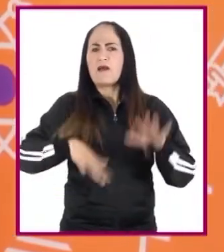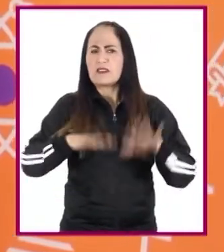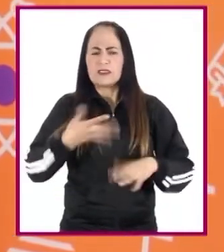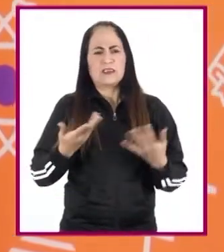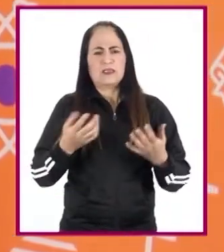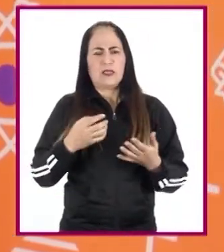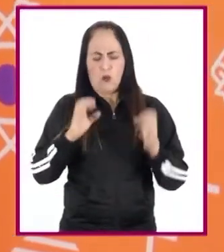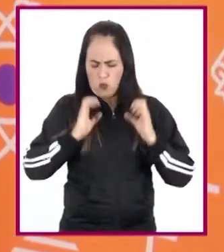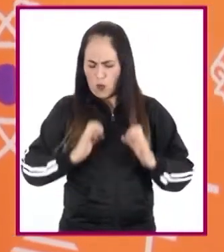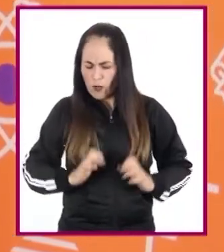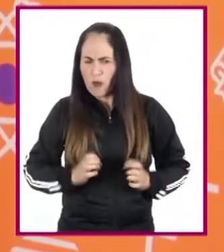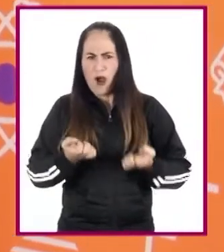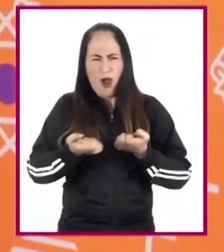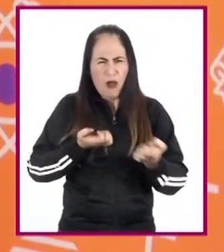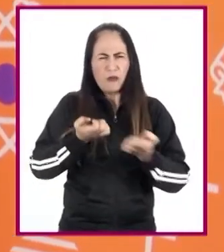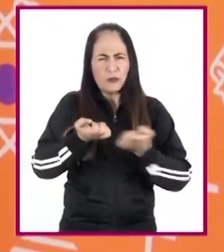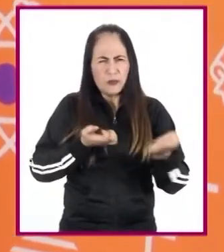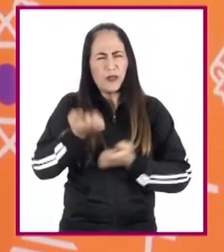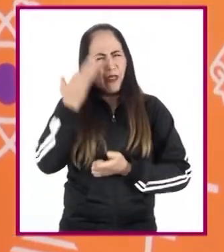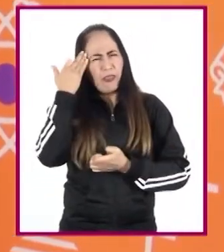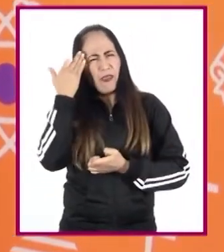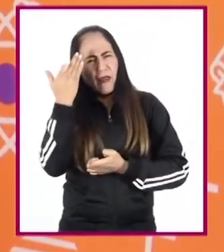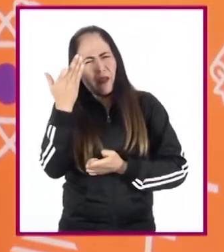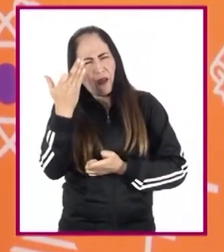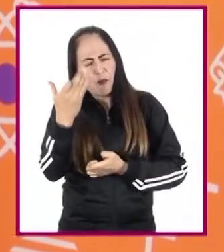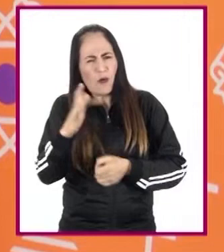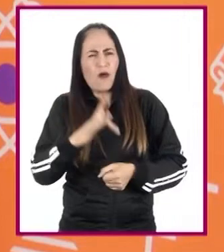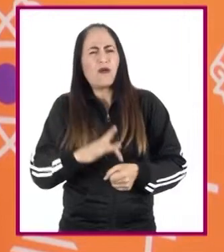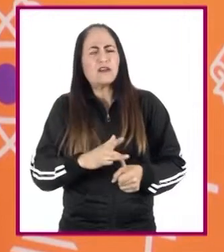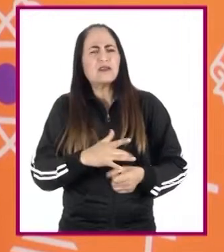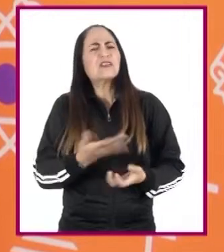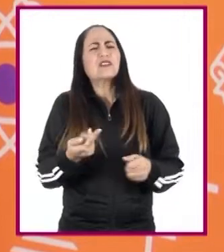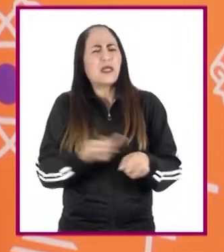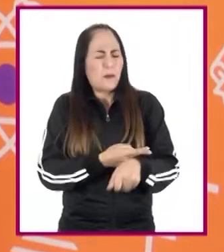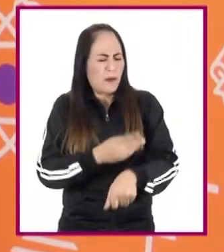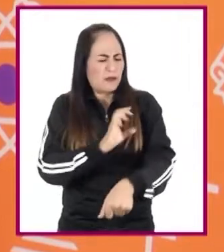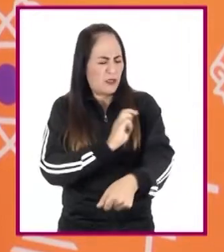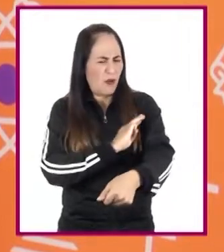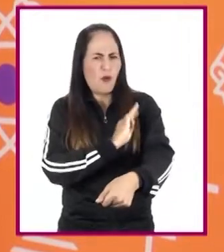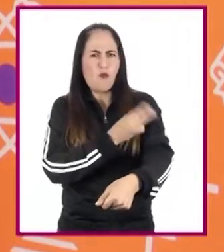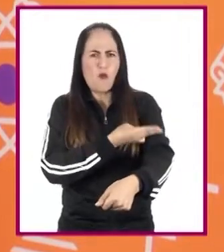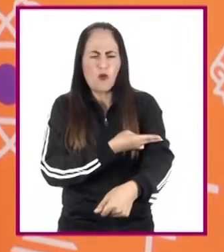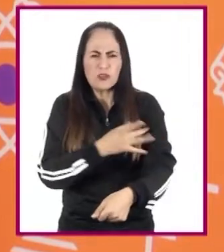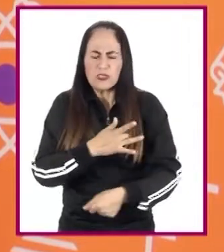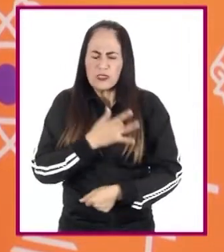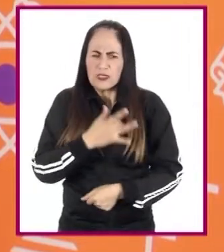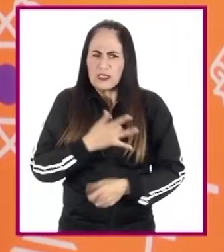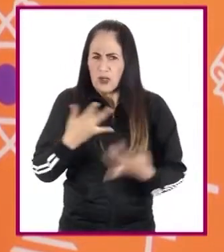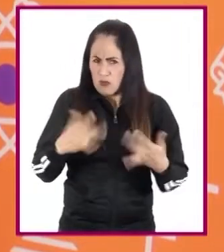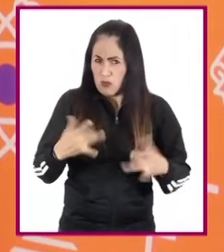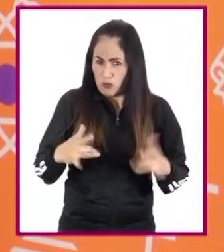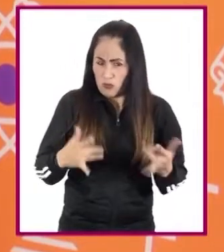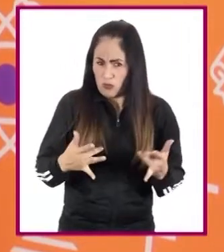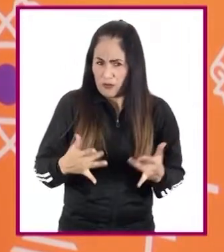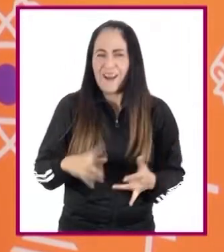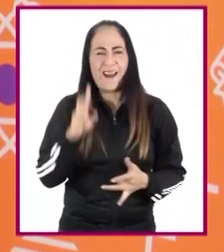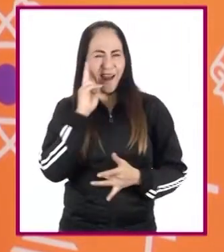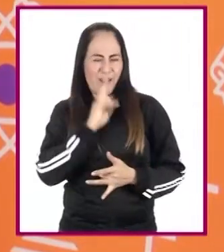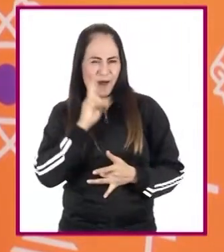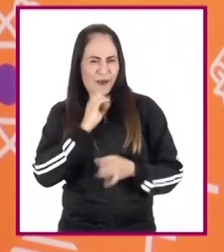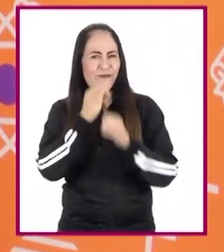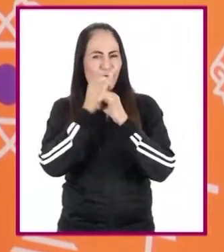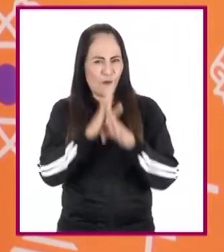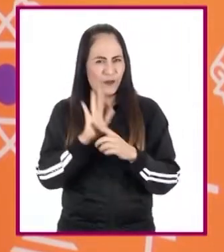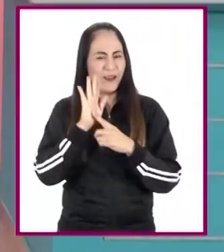músculos? ¿Empiezan a sentir algo? ¿Dolor, por ejemplo? Aquí viene un dato interesante para garantizar que la célula tendrá